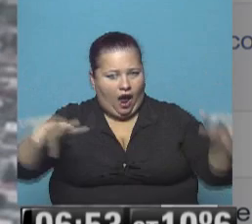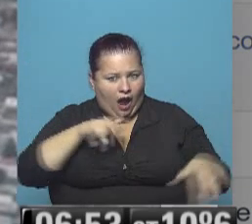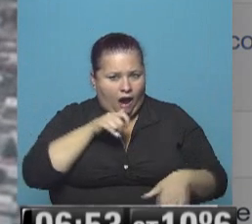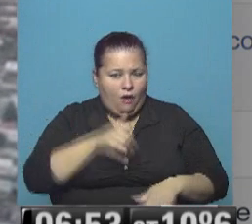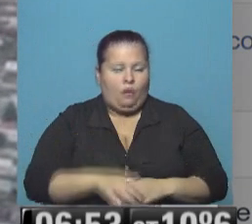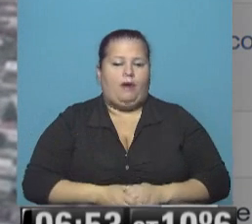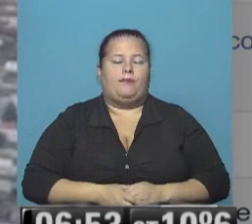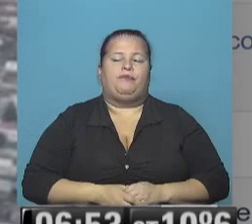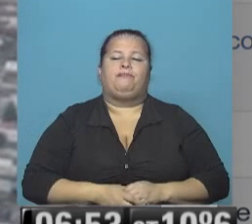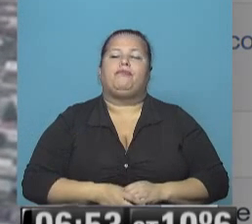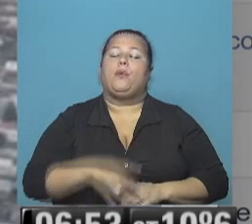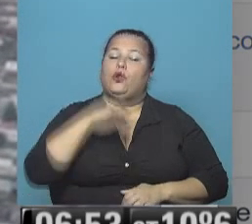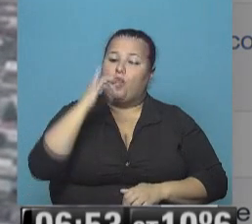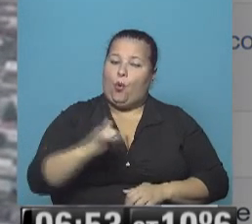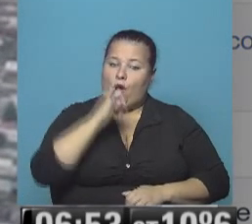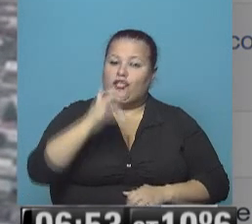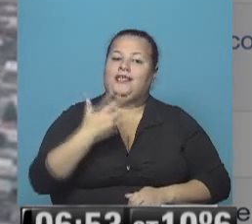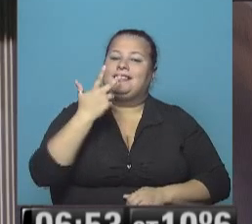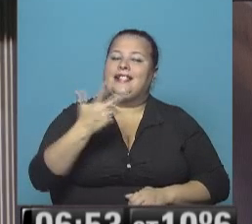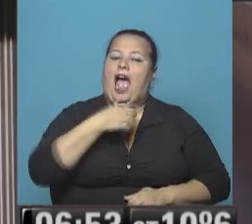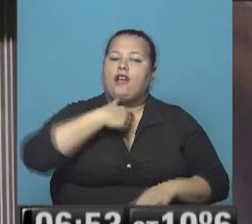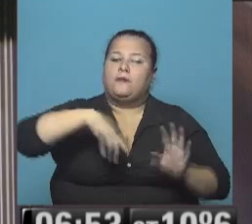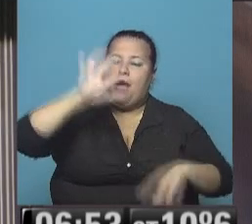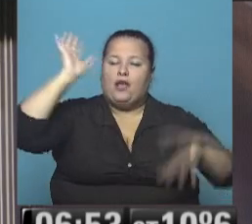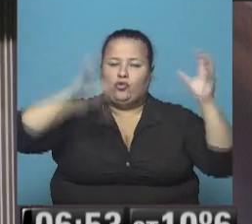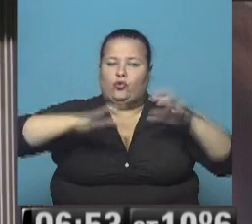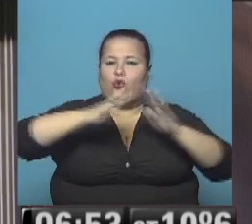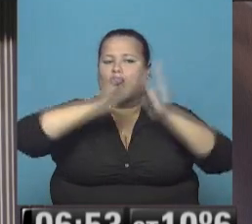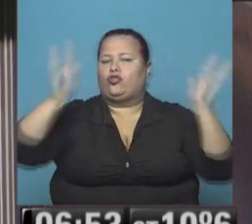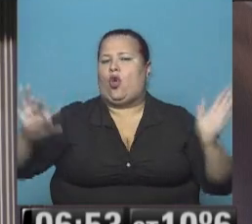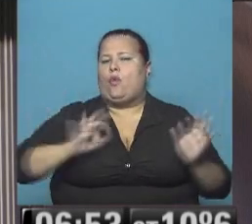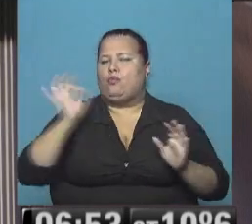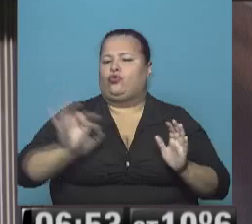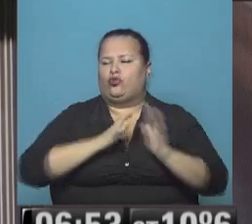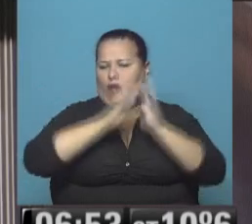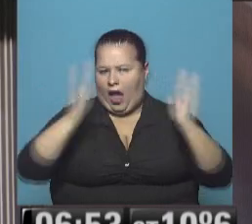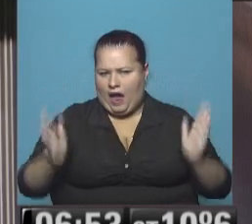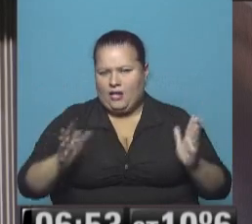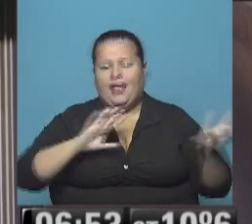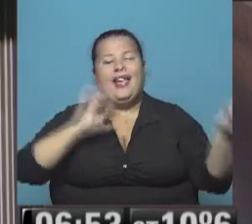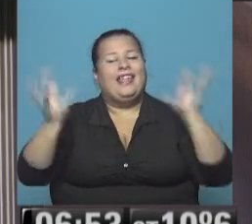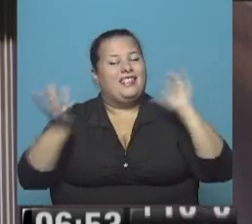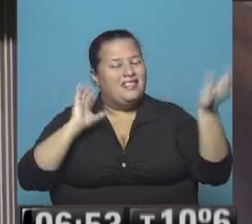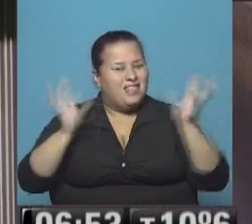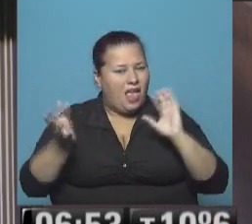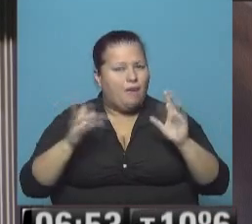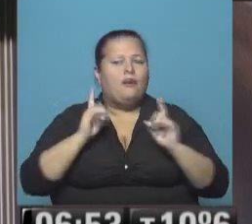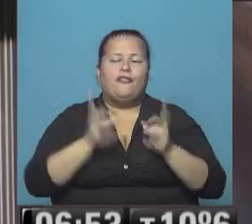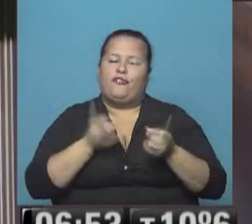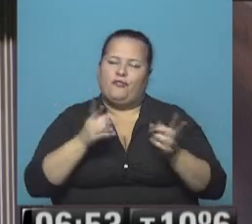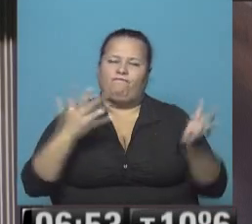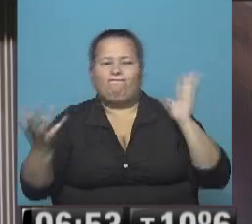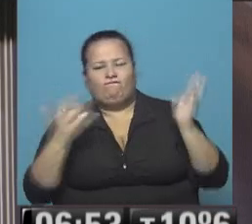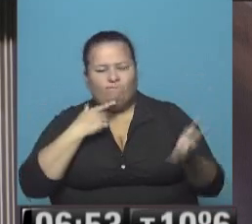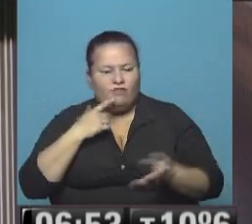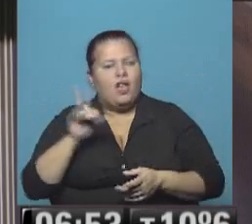el arroyo verde de este cuento que es el tercer agosto más lluvioso de lo que en estos últimos años las condiciones meteorológicas seguirán sin bien